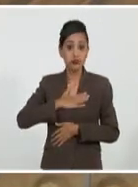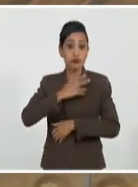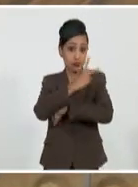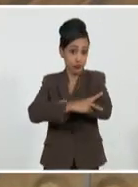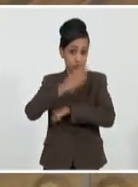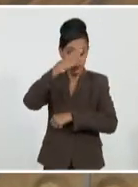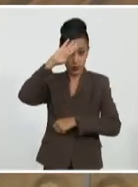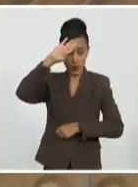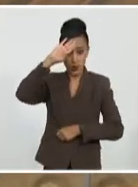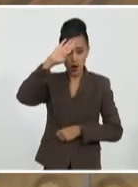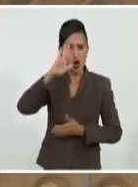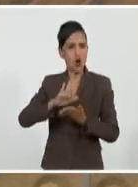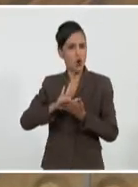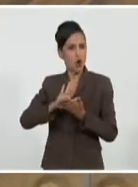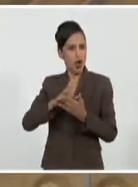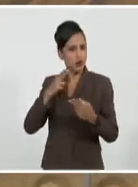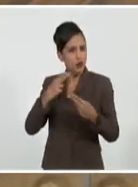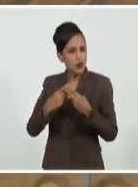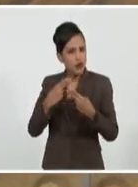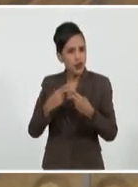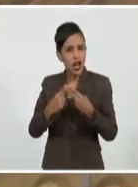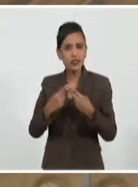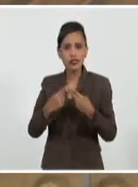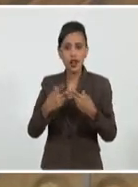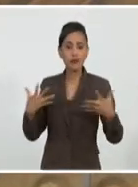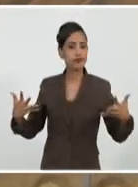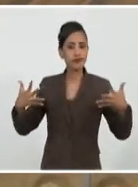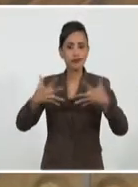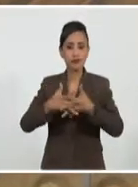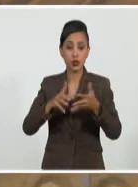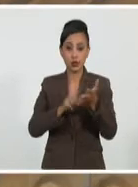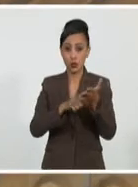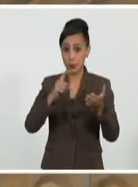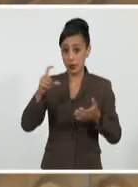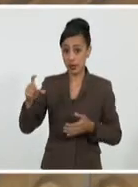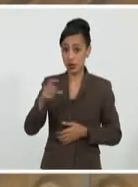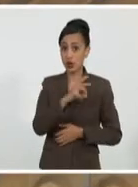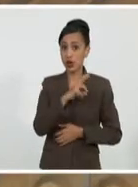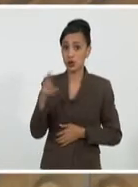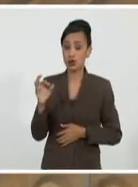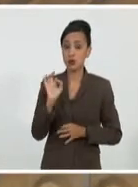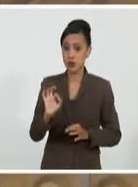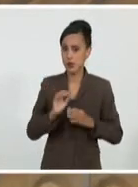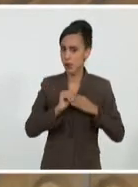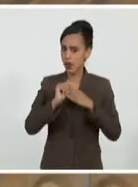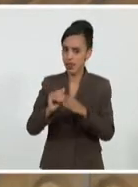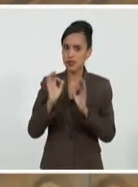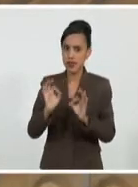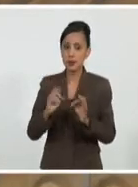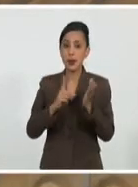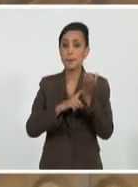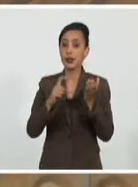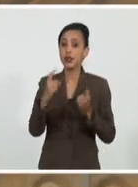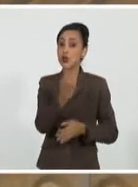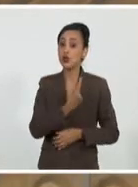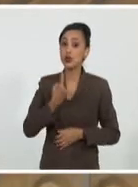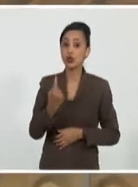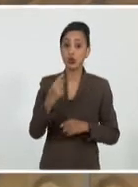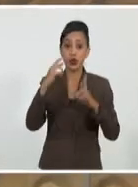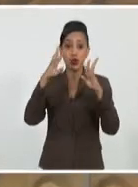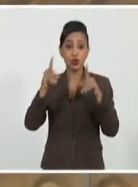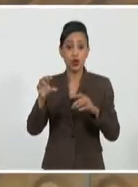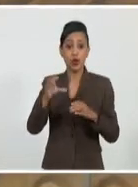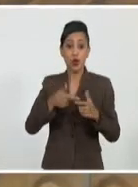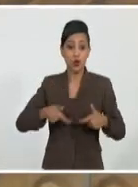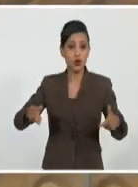la confianza y con la unidad de nuestro partido, nuestra revolución, con ese liderazgo del partido, nosotros como resultado de este Congreso saldremos